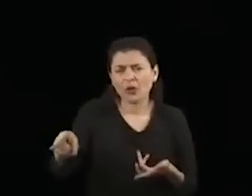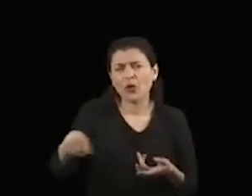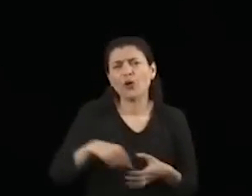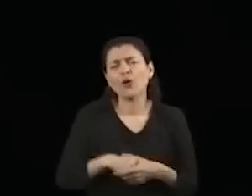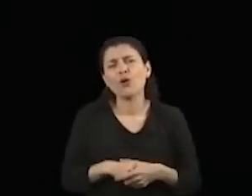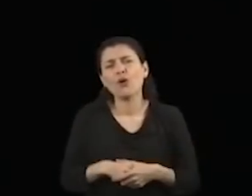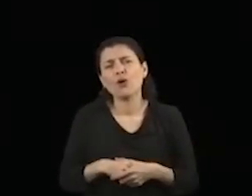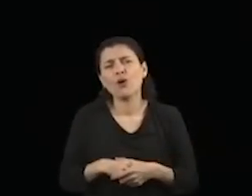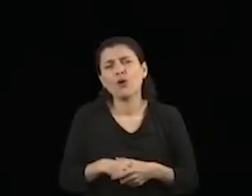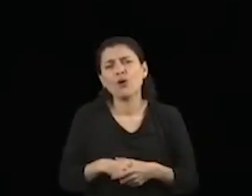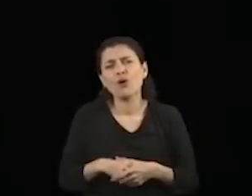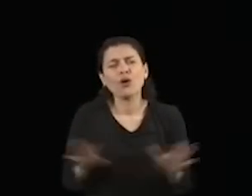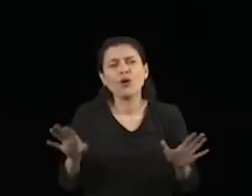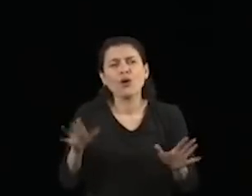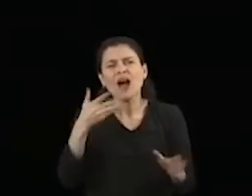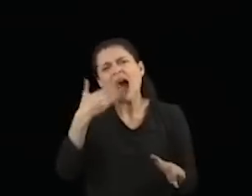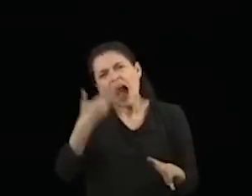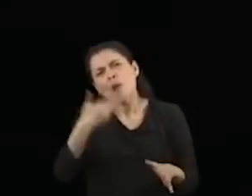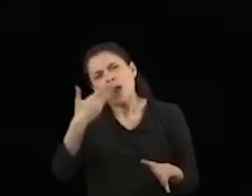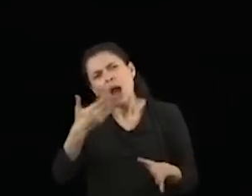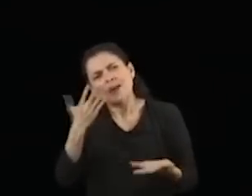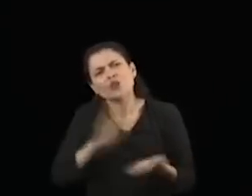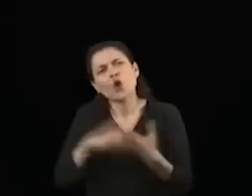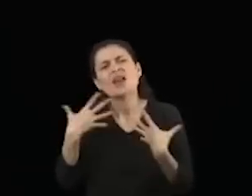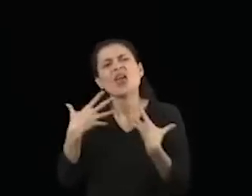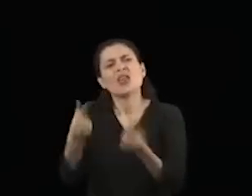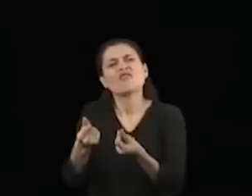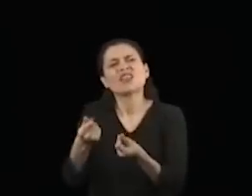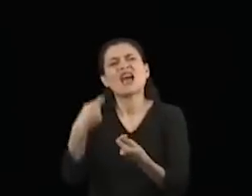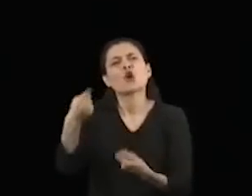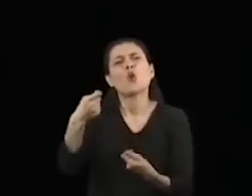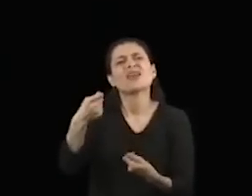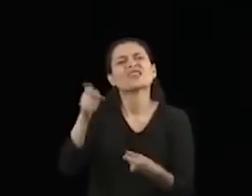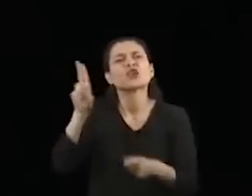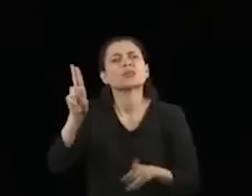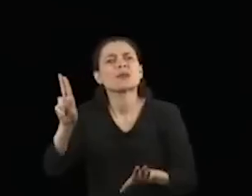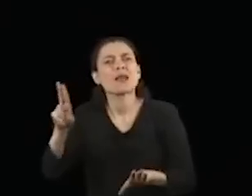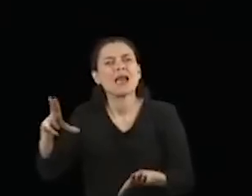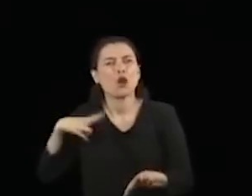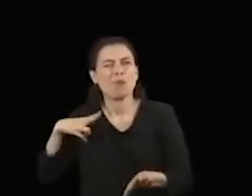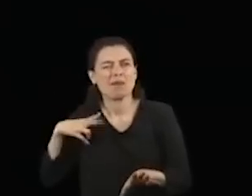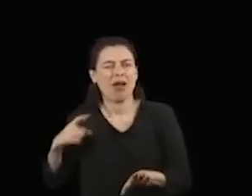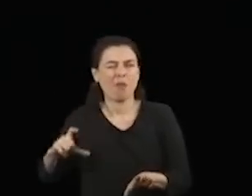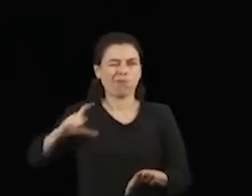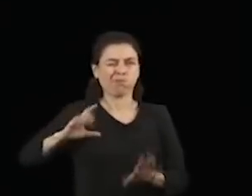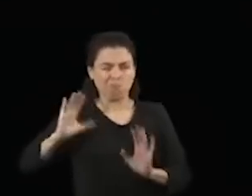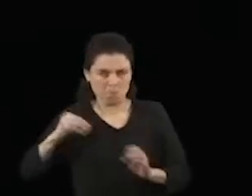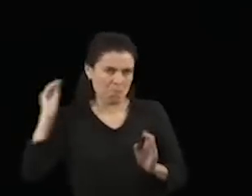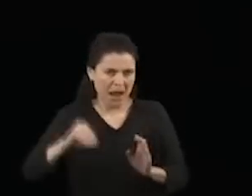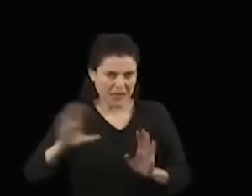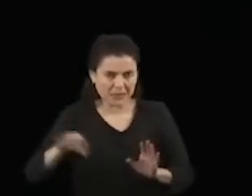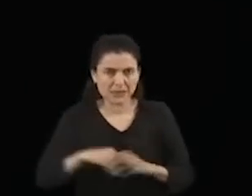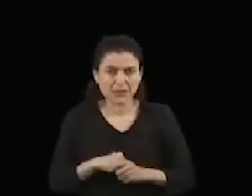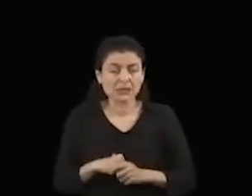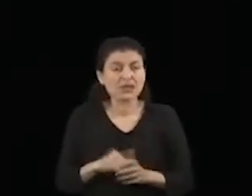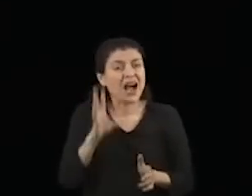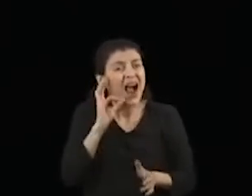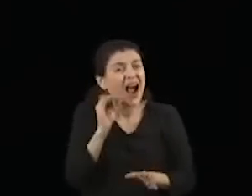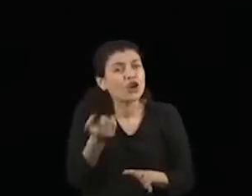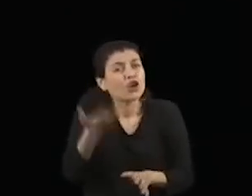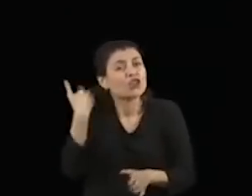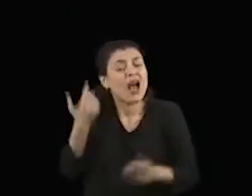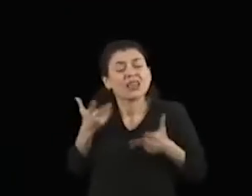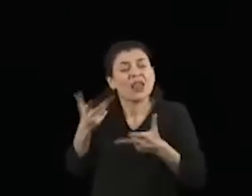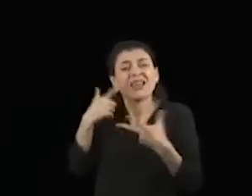se puso a defender las jubilaciones de privilegio. Algo digamos, a lo cual yo dije que vamos a